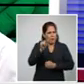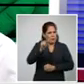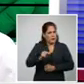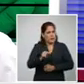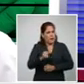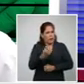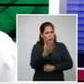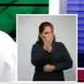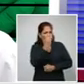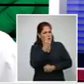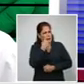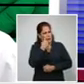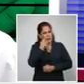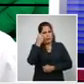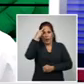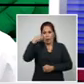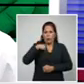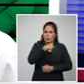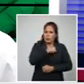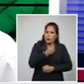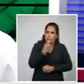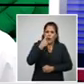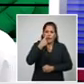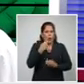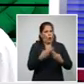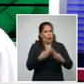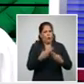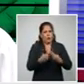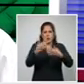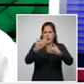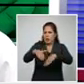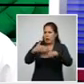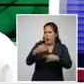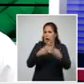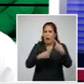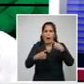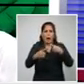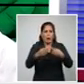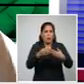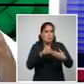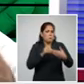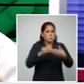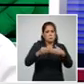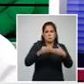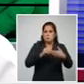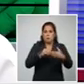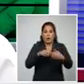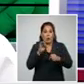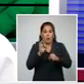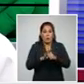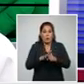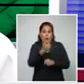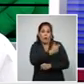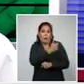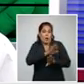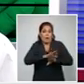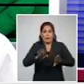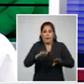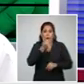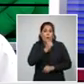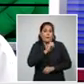acercado y veo una cierta confianza y un cierto, bueno, ya se empezó a vacunar. Oiga, el